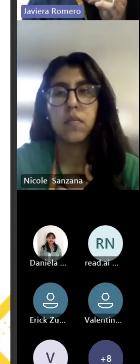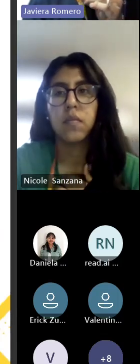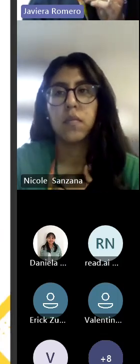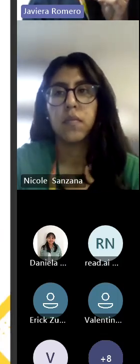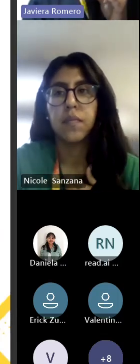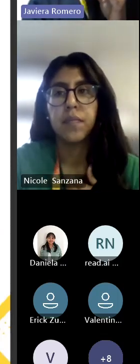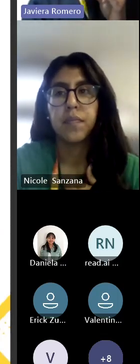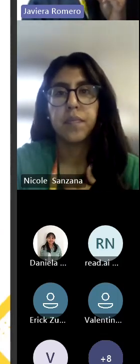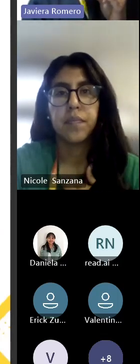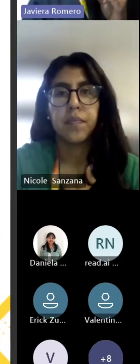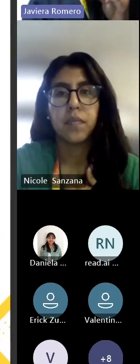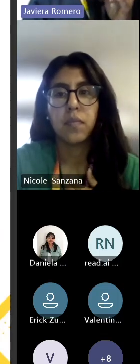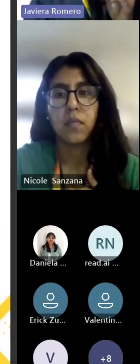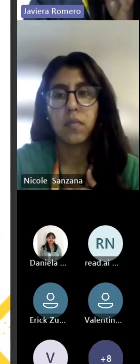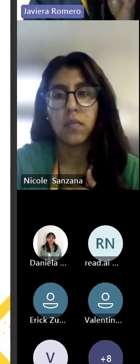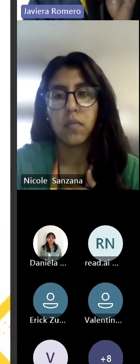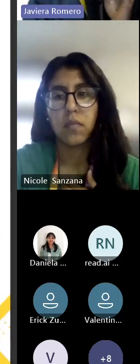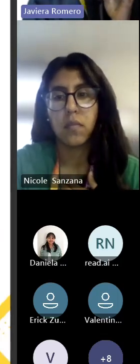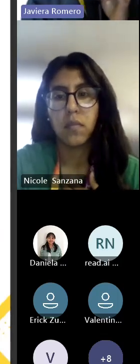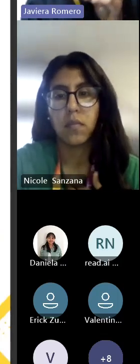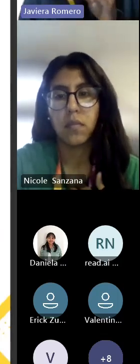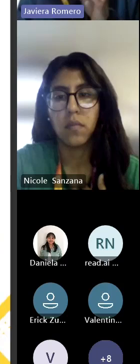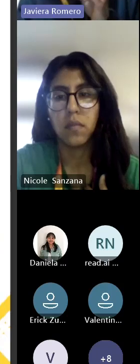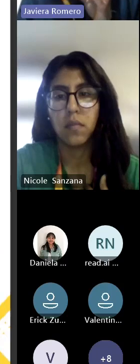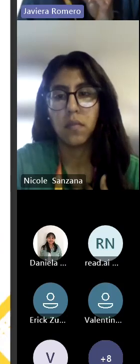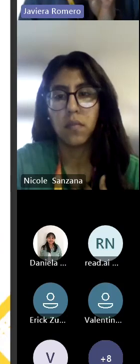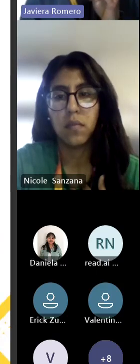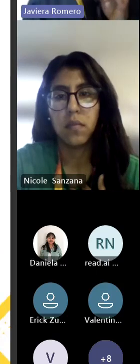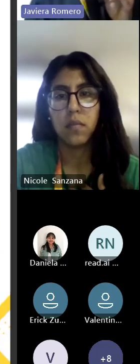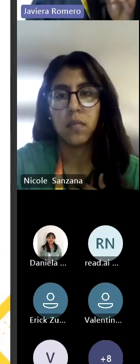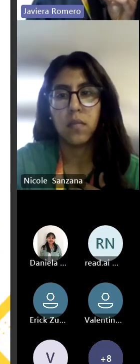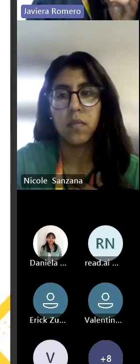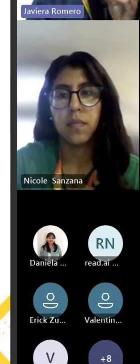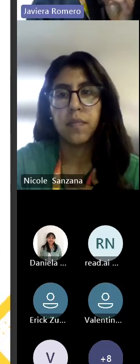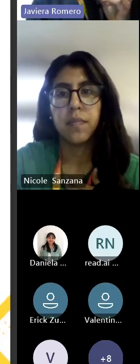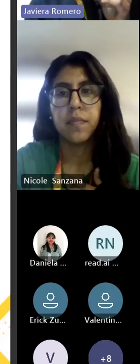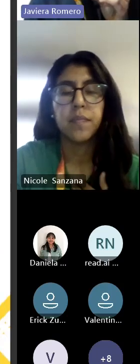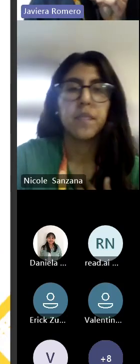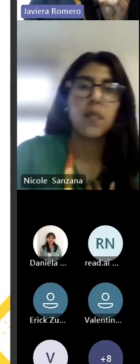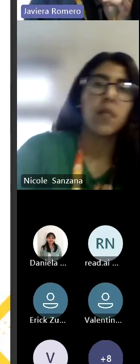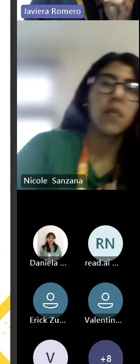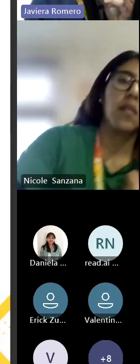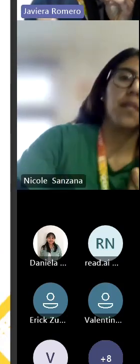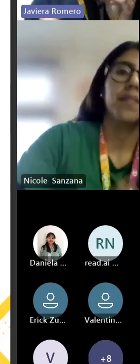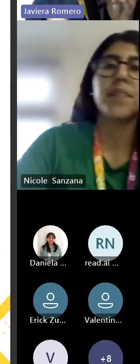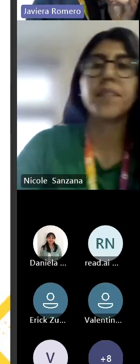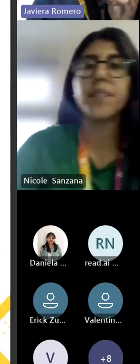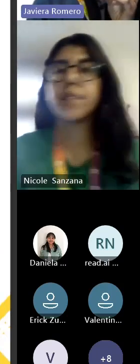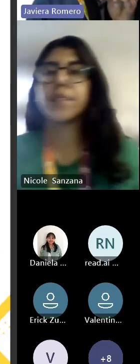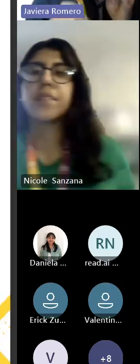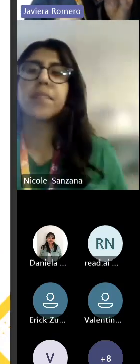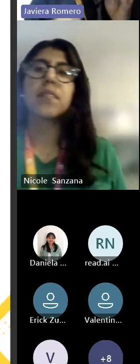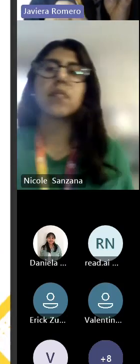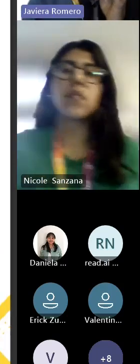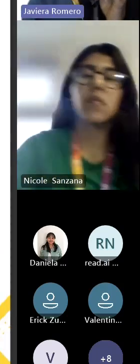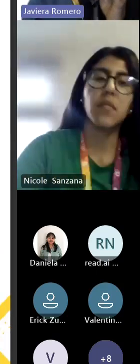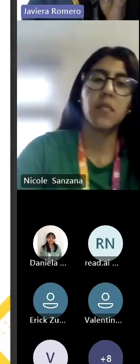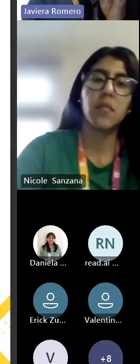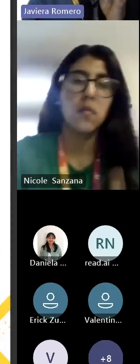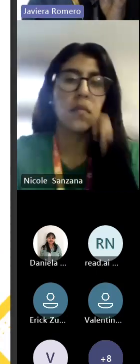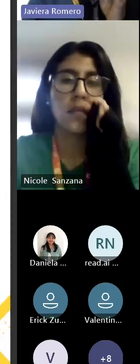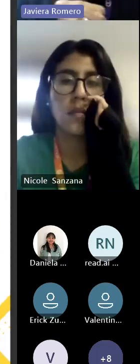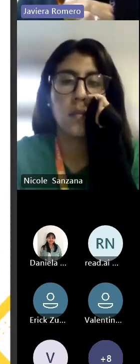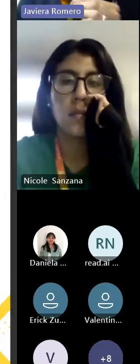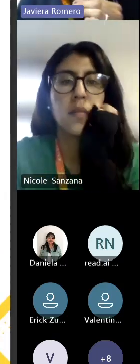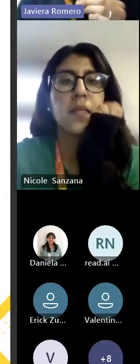es el clima escolar, evalúa que un 78,3% de las comunidades educativas considera que su escuela tiene un ambiente